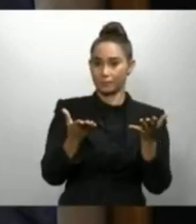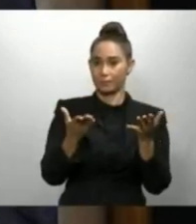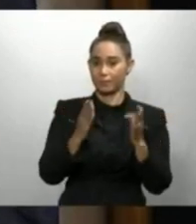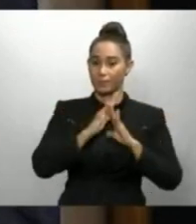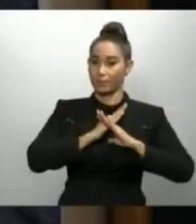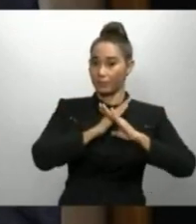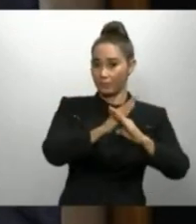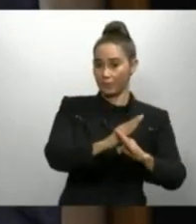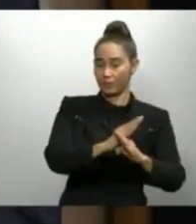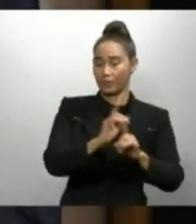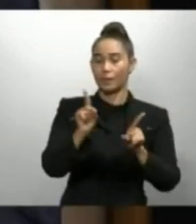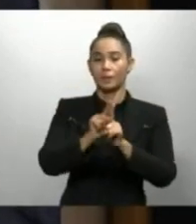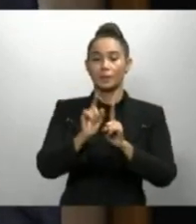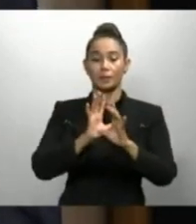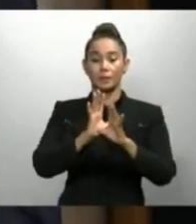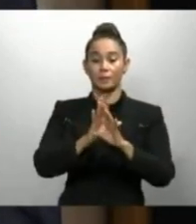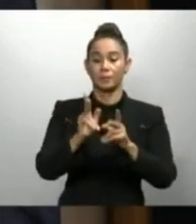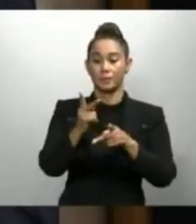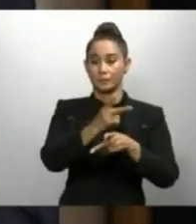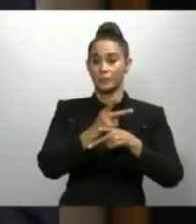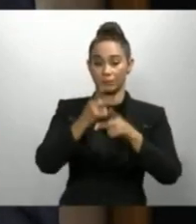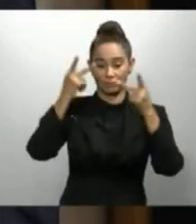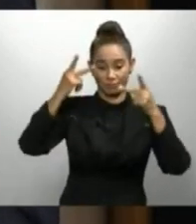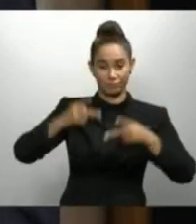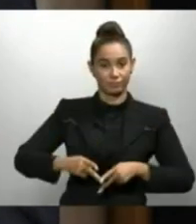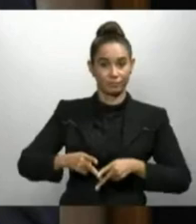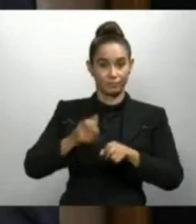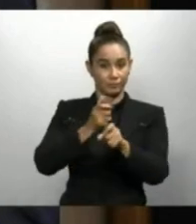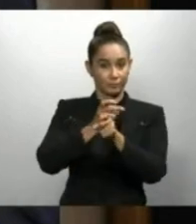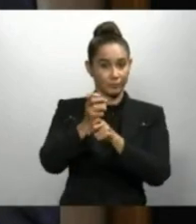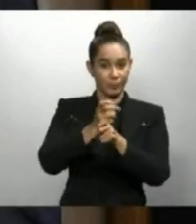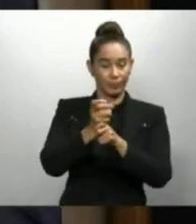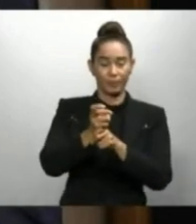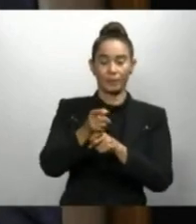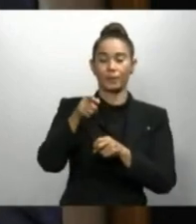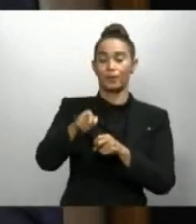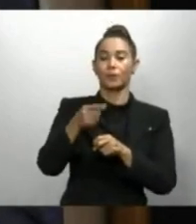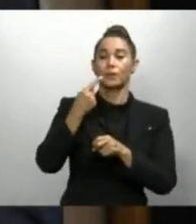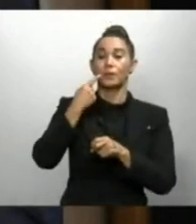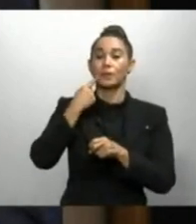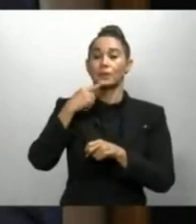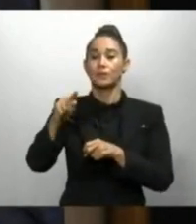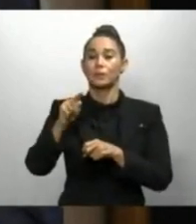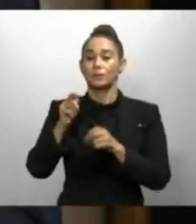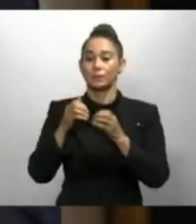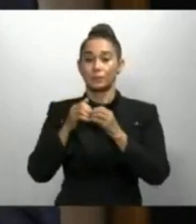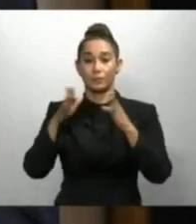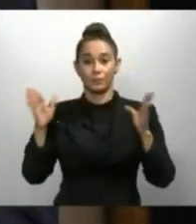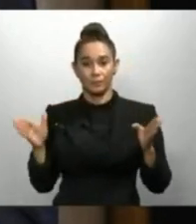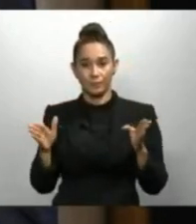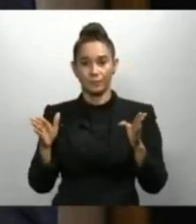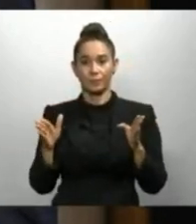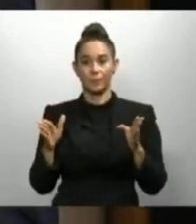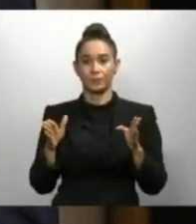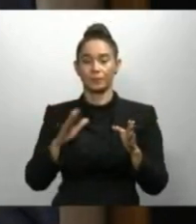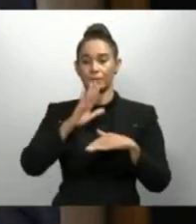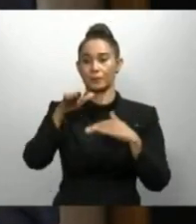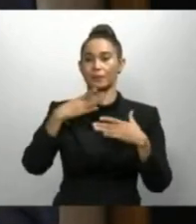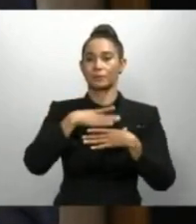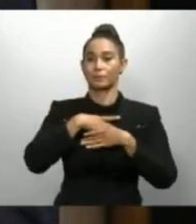y amenaza la seguridad ciudadana, por lo que es de orden público y de interés